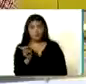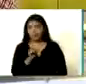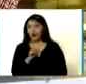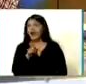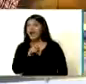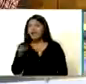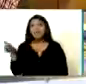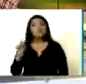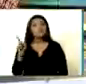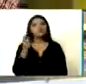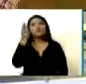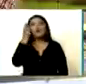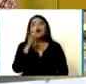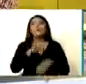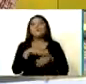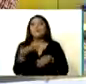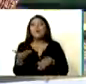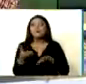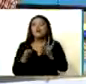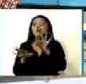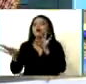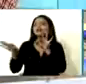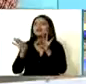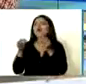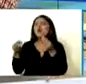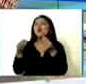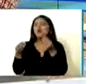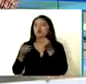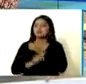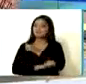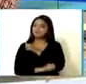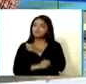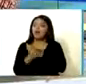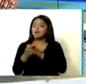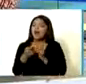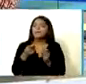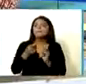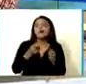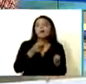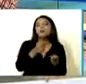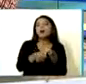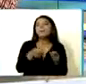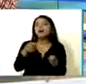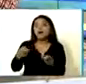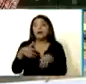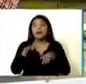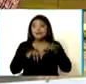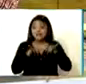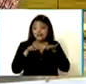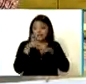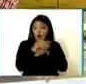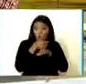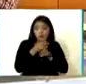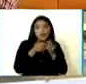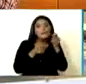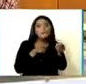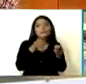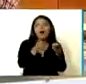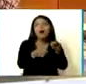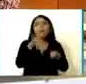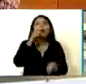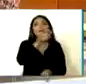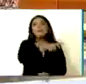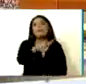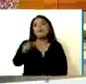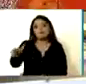Diputados porque simplemente fueron electos bajo fraude electoral. Hubo dinero de por medio de la Secretaría de Gobierno de Amazonas, el propio gobernador,